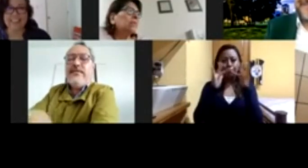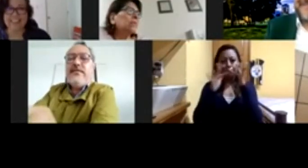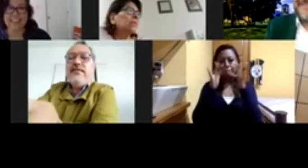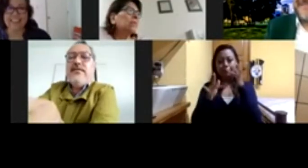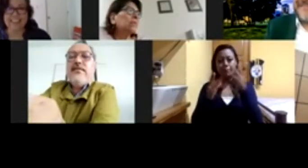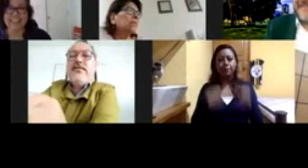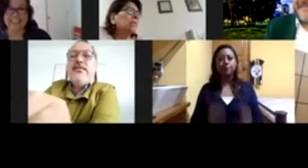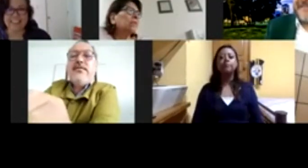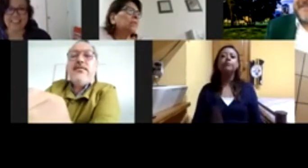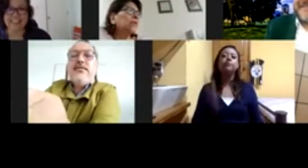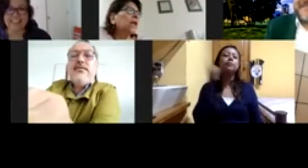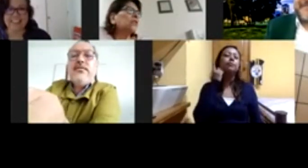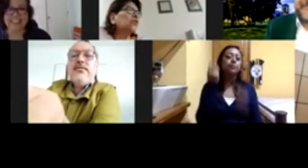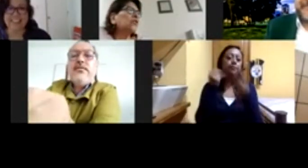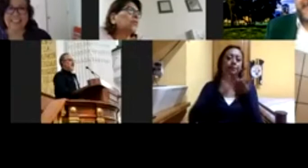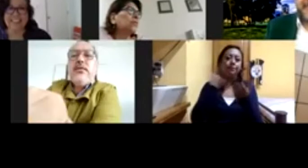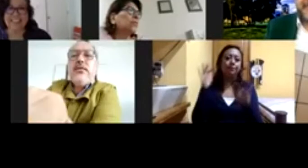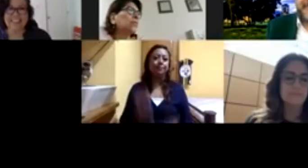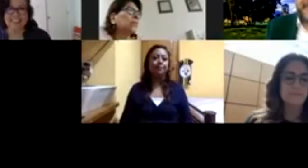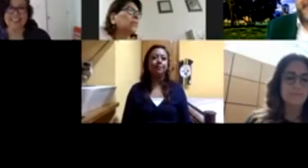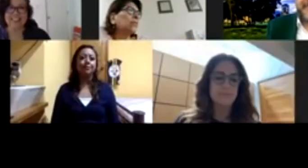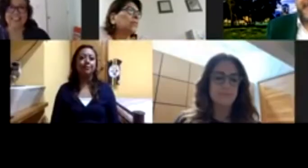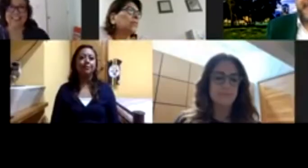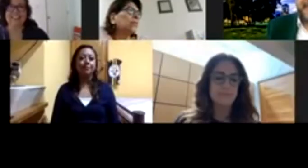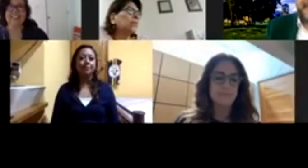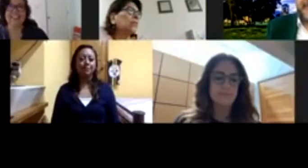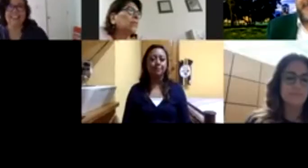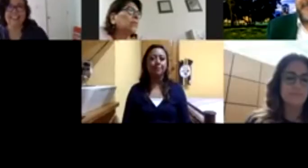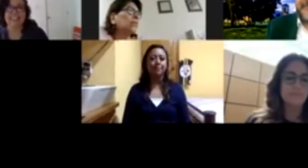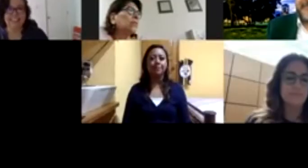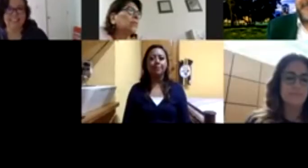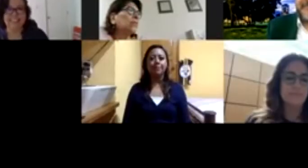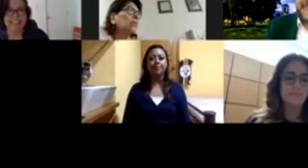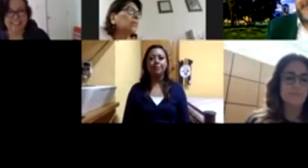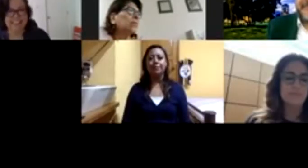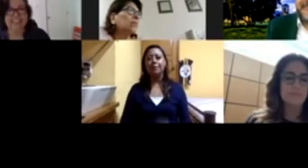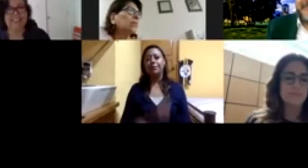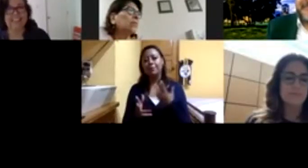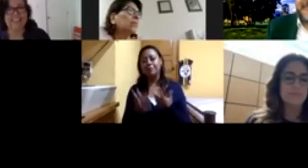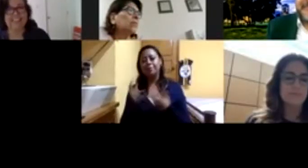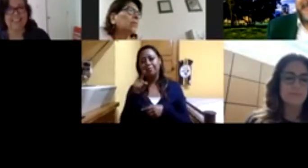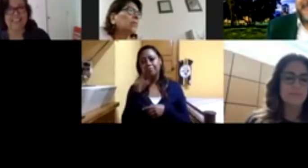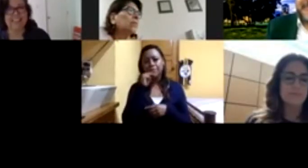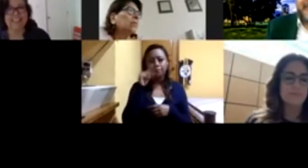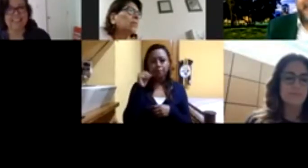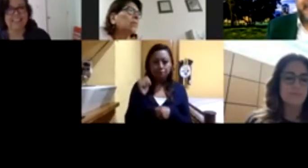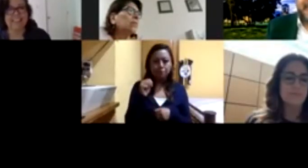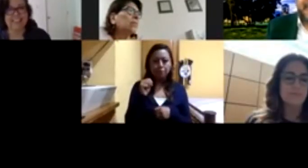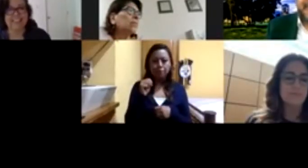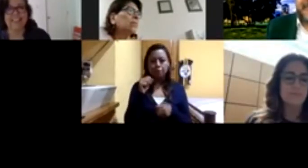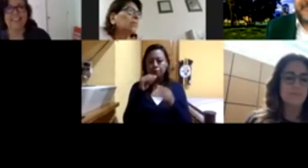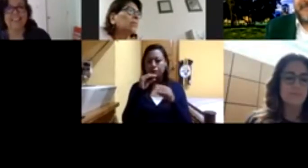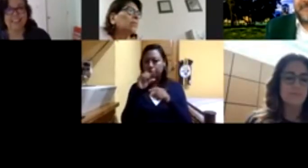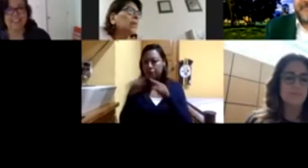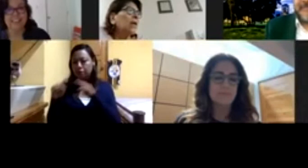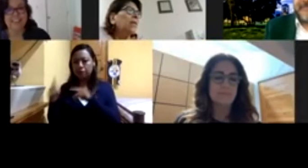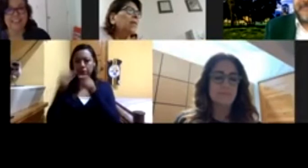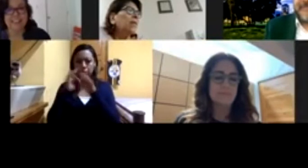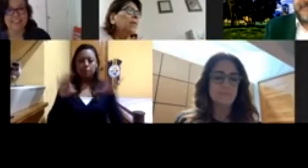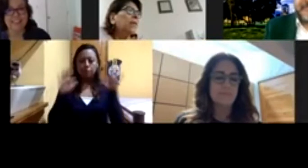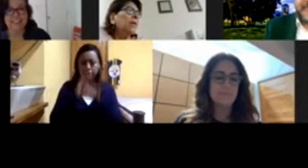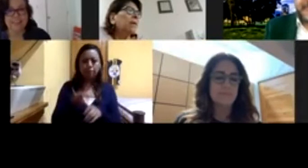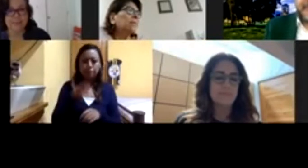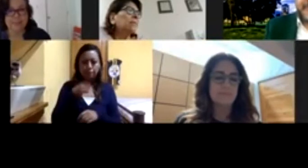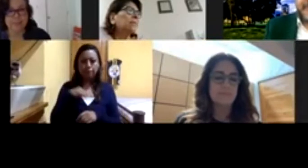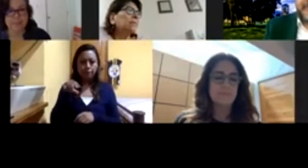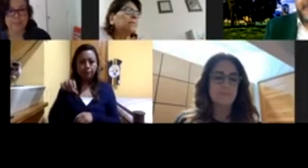Diputado, muchas gracias. Sí, se captaron partes importantes de su mensaje, no se preocupe. Muchas gracias por sus palabras.